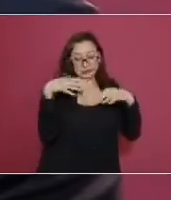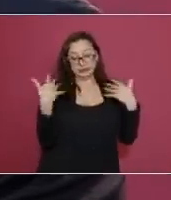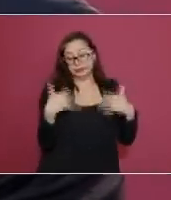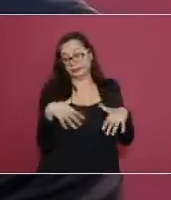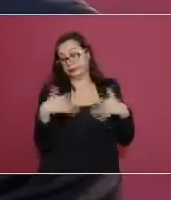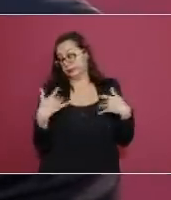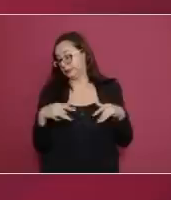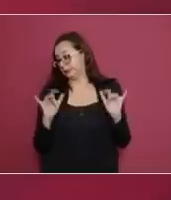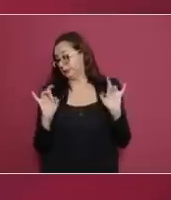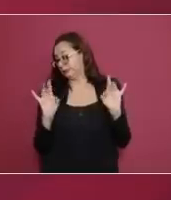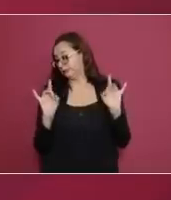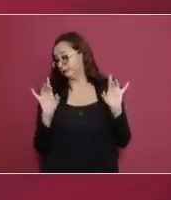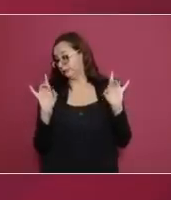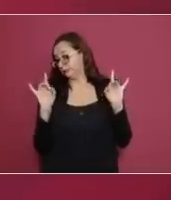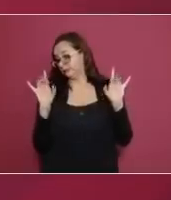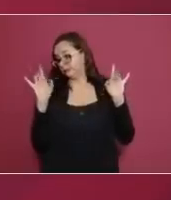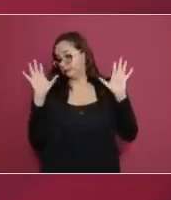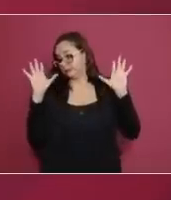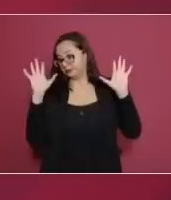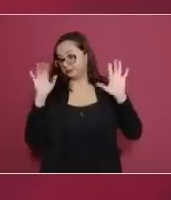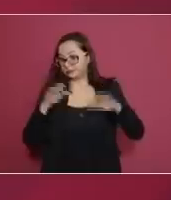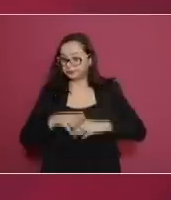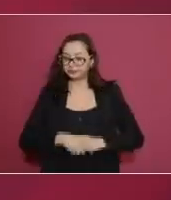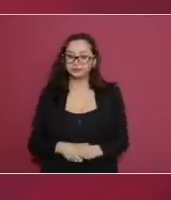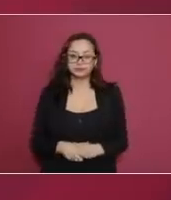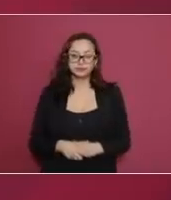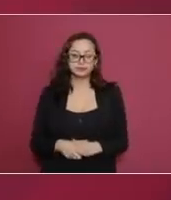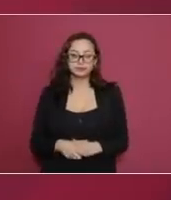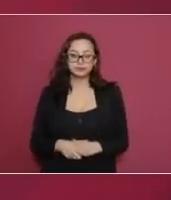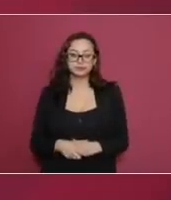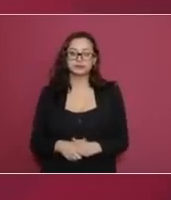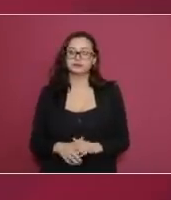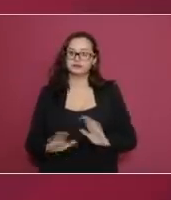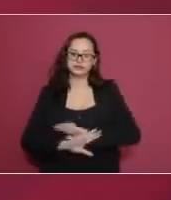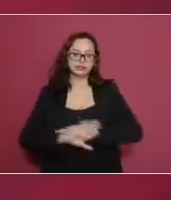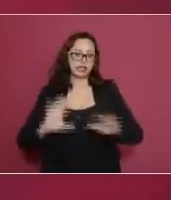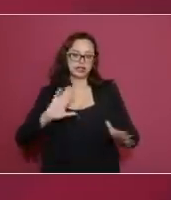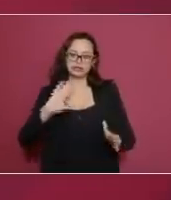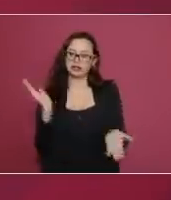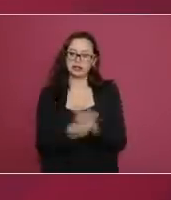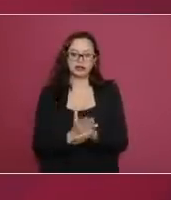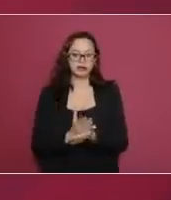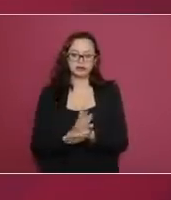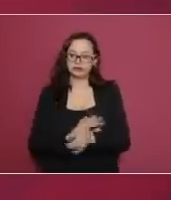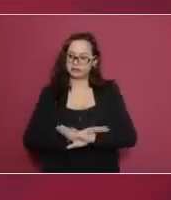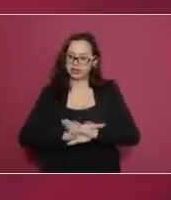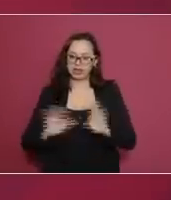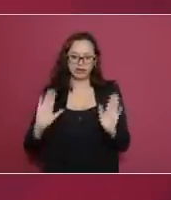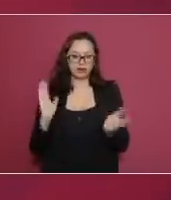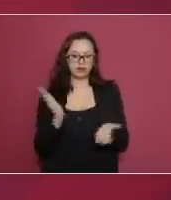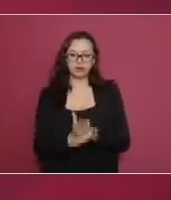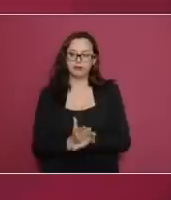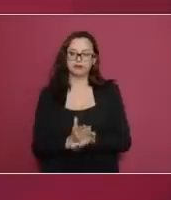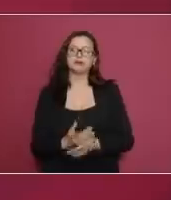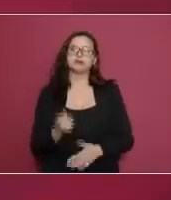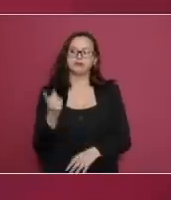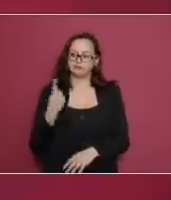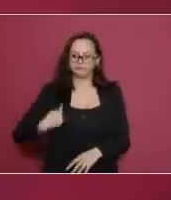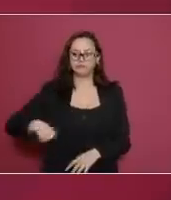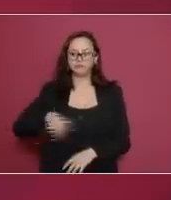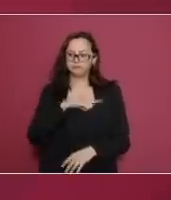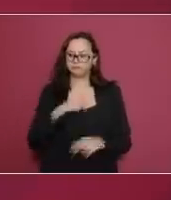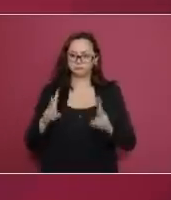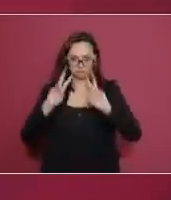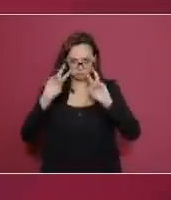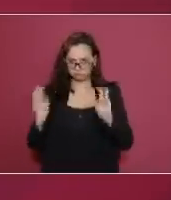cosita. O sea, pero ya se acabó. O sea, vamos a debatir sobre todos estos temas,